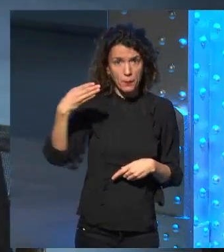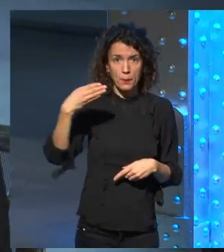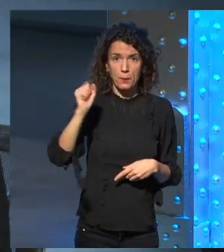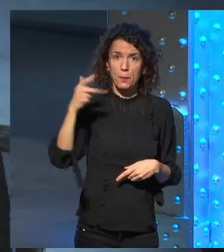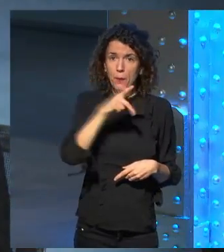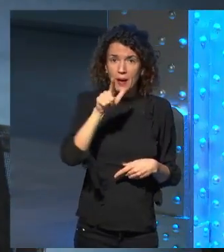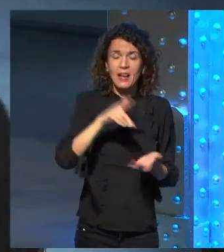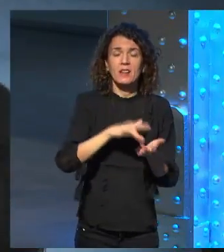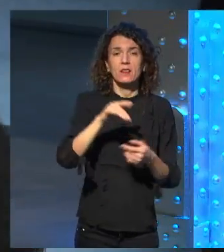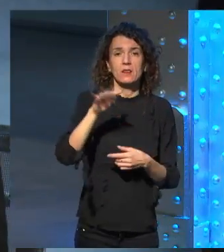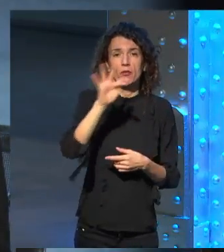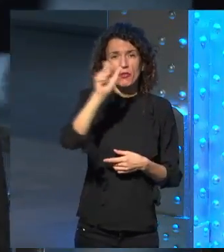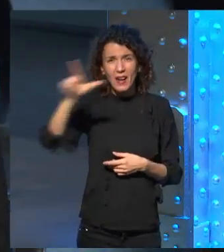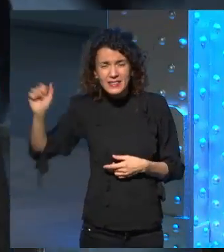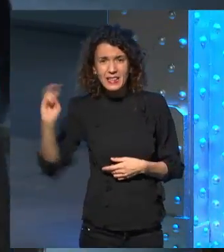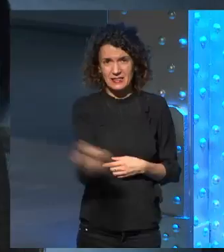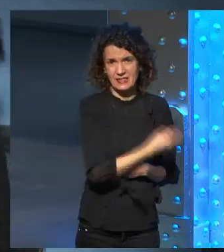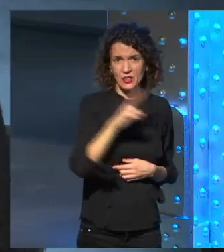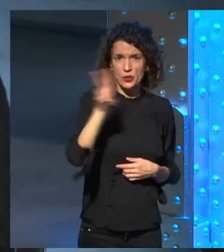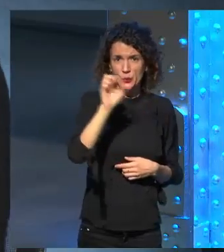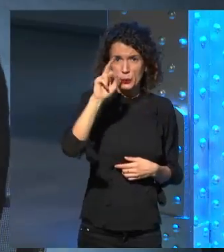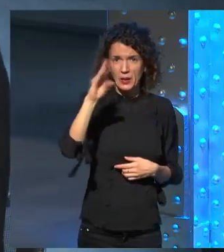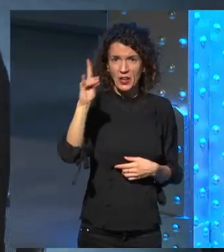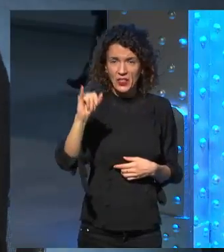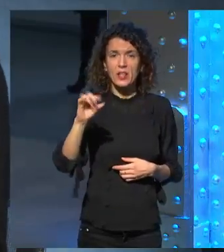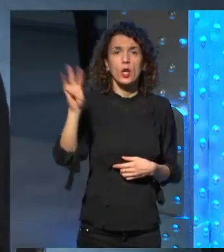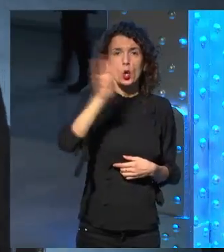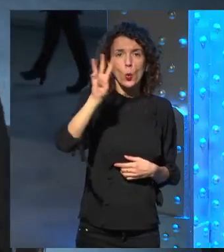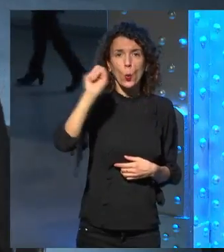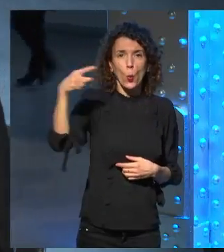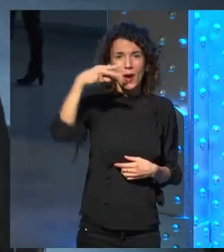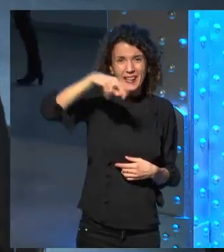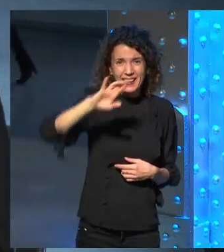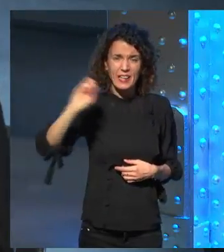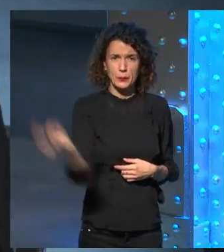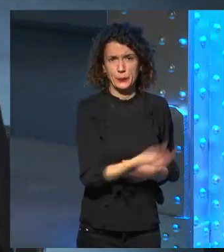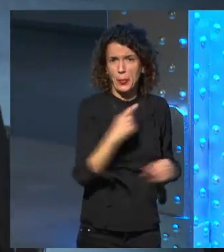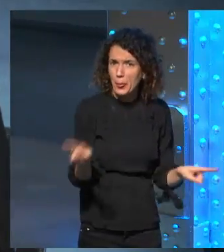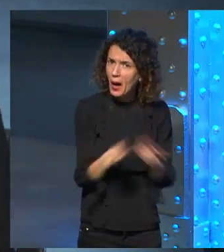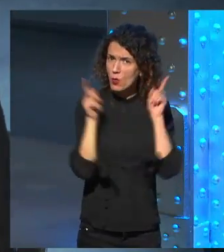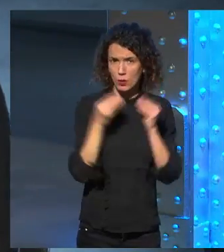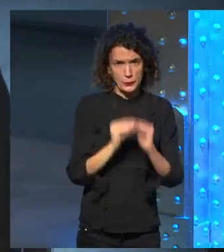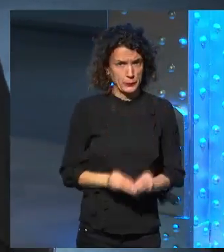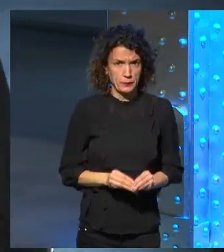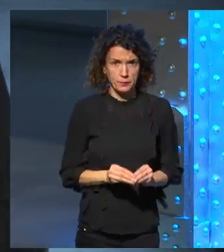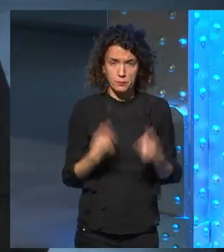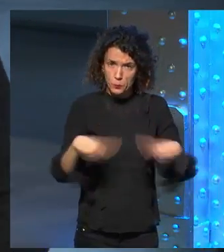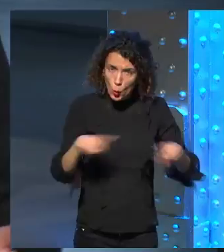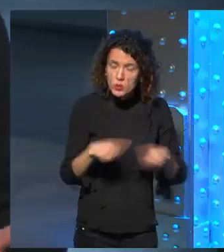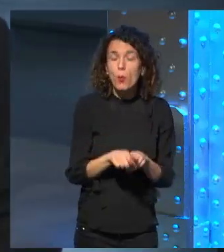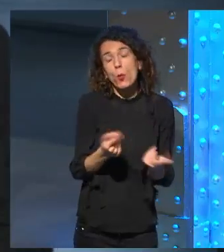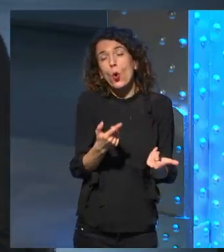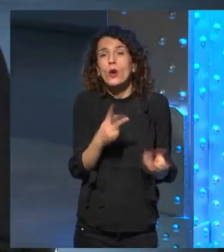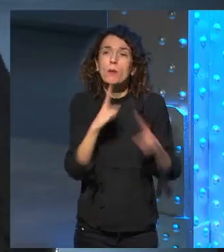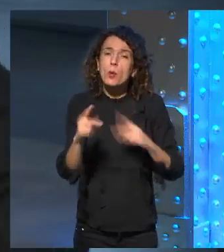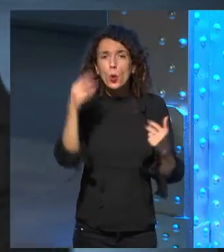de Falla, de Granados, de Verdi, de Wagner. O sea, entonces, aunque suene como muy